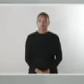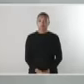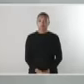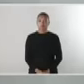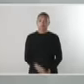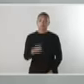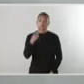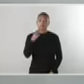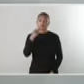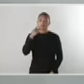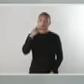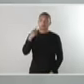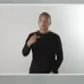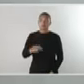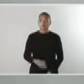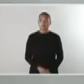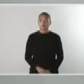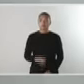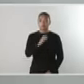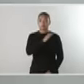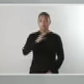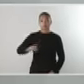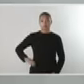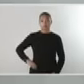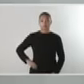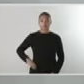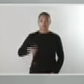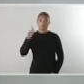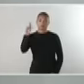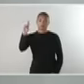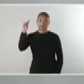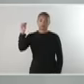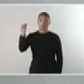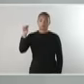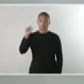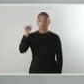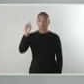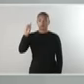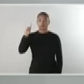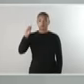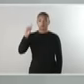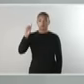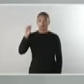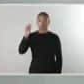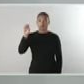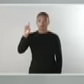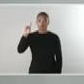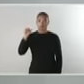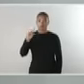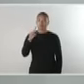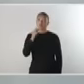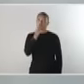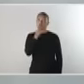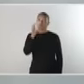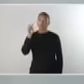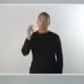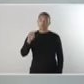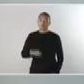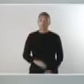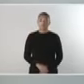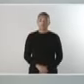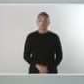tiene el uso de la palabra el candidato del partido del trabajo Armando Vera García por dos minutos y medio